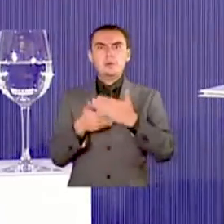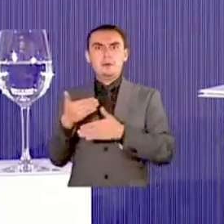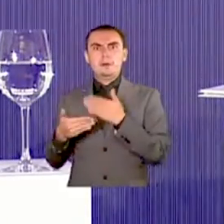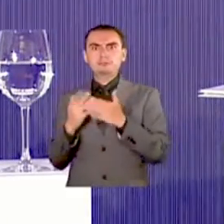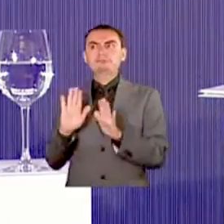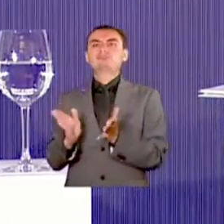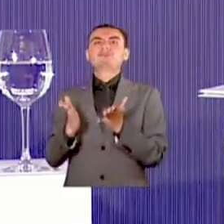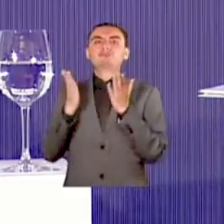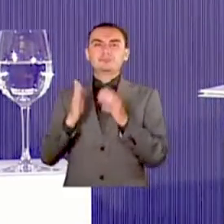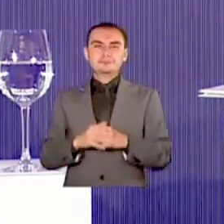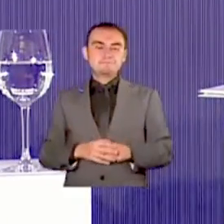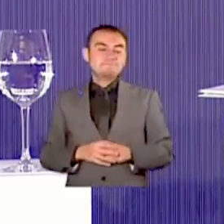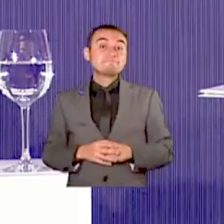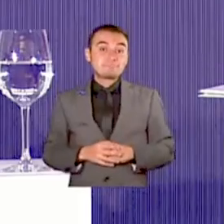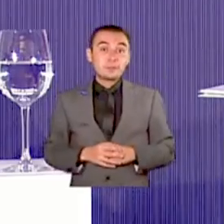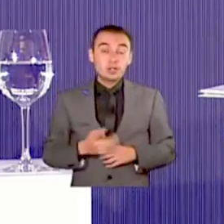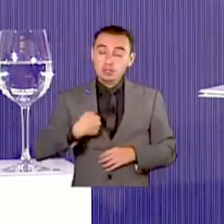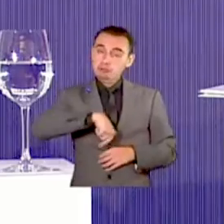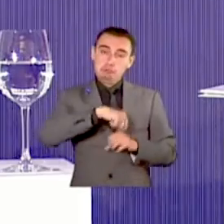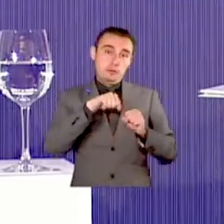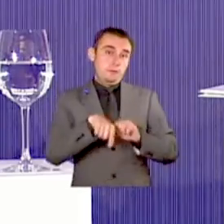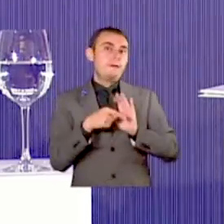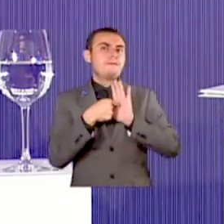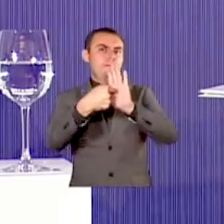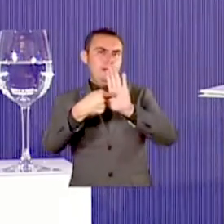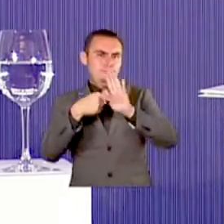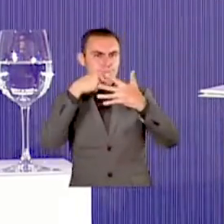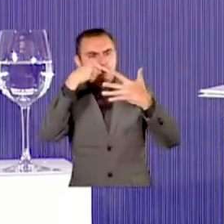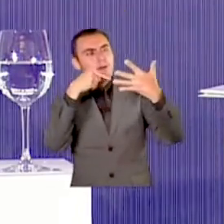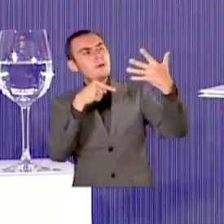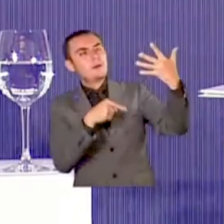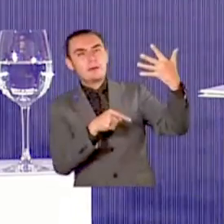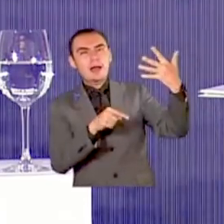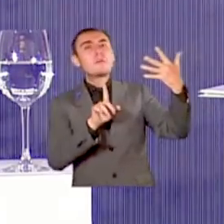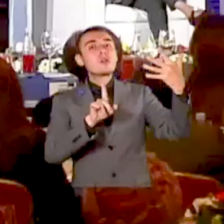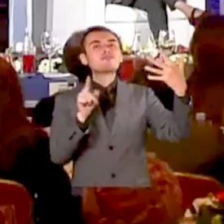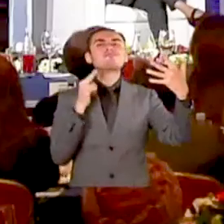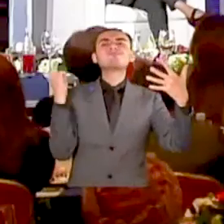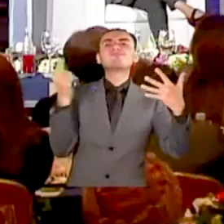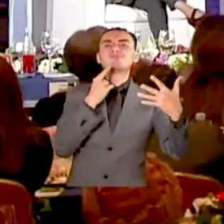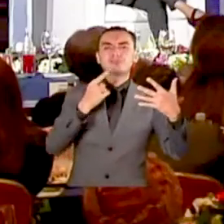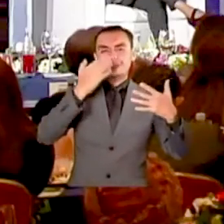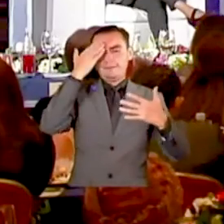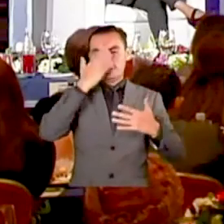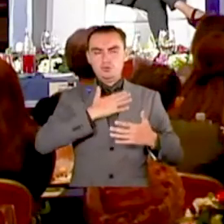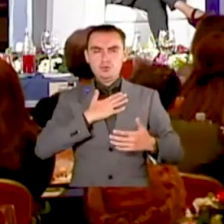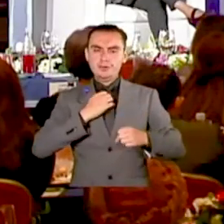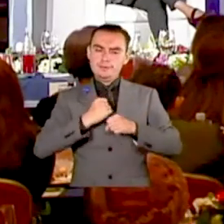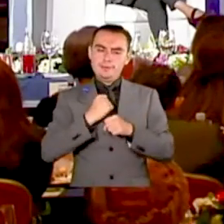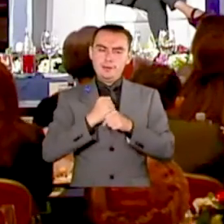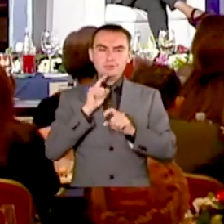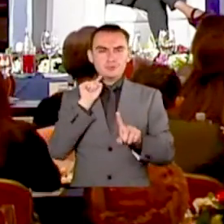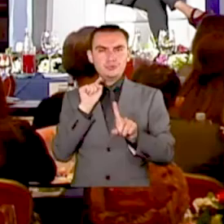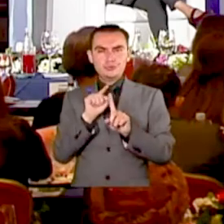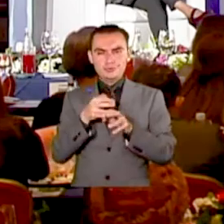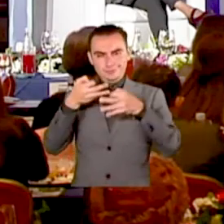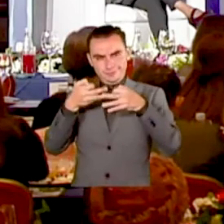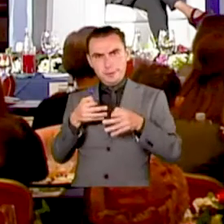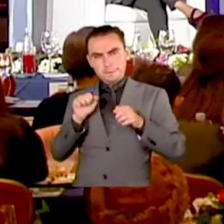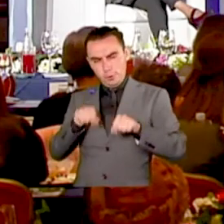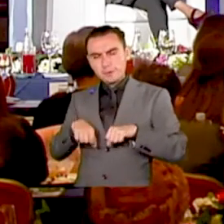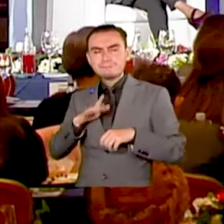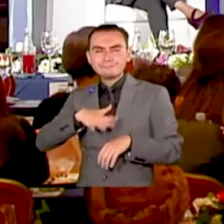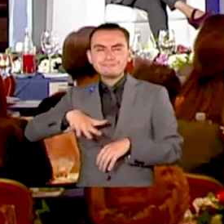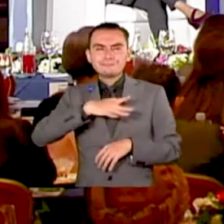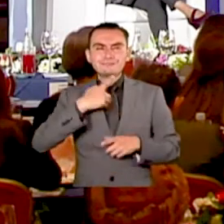y así sucesivamente. Es decir, es mucho por mostrar, pero en términos generales, el trabajo coordinado es el secreto del éxito para que